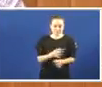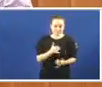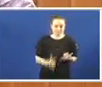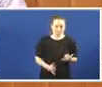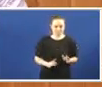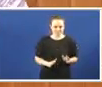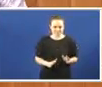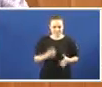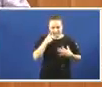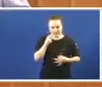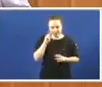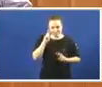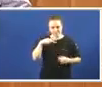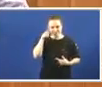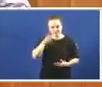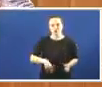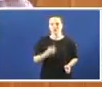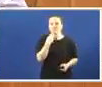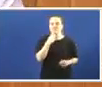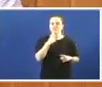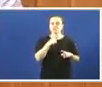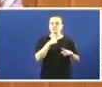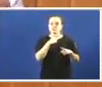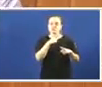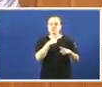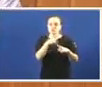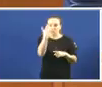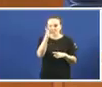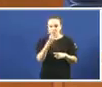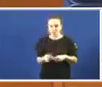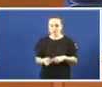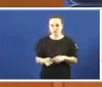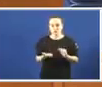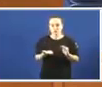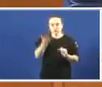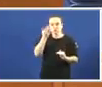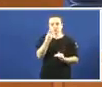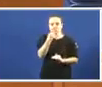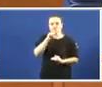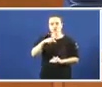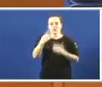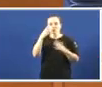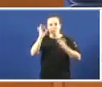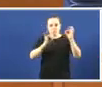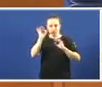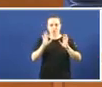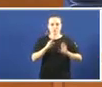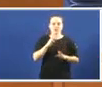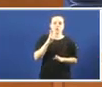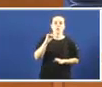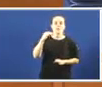reconocendo. Dixo que o orzamento da Xunta vai medrar o 2,9%, pero que o PIB nominal vai medrar